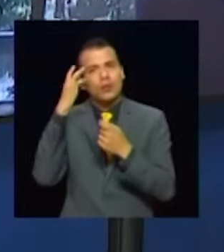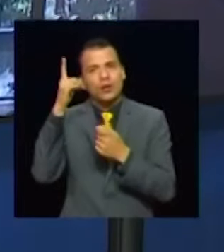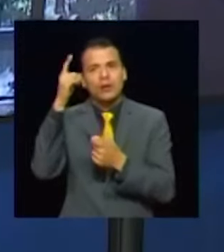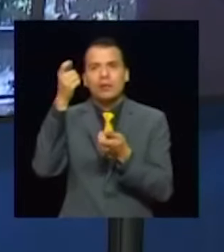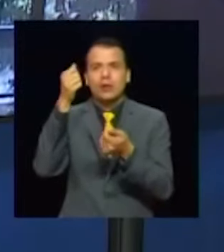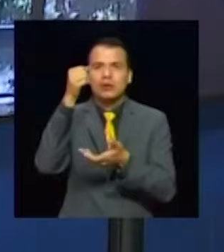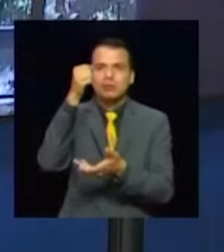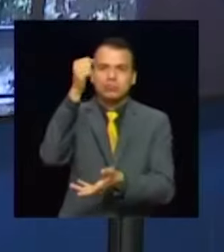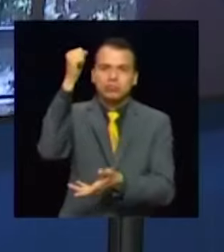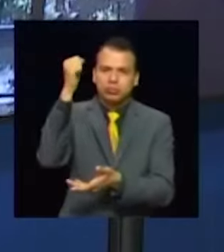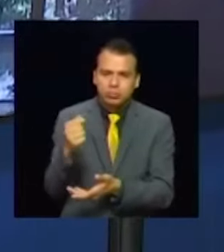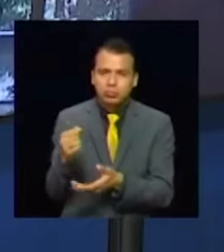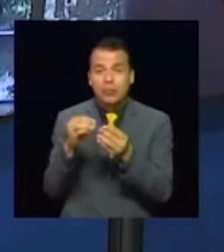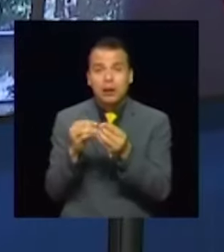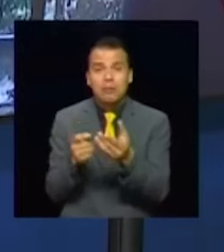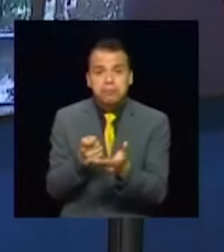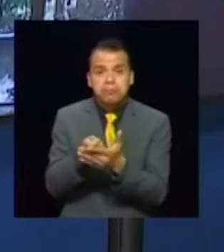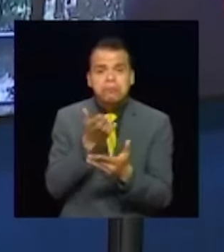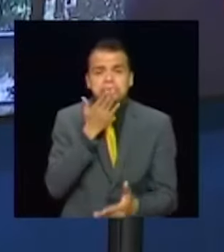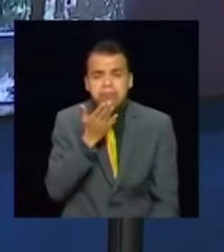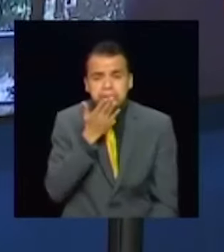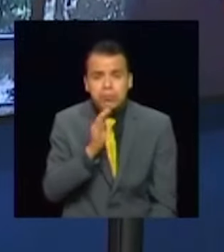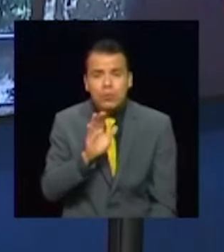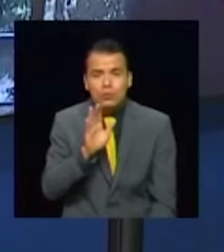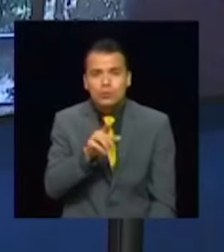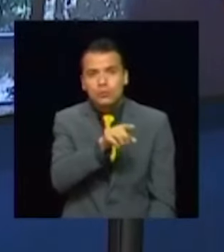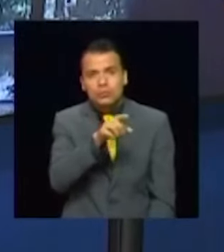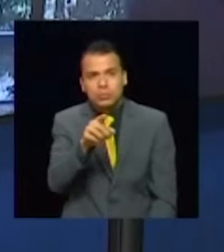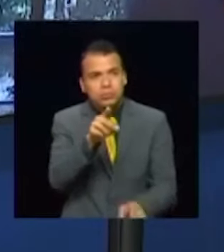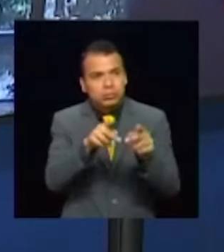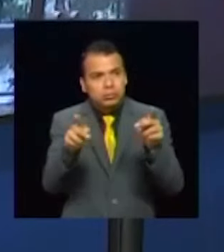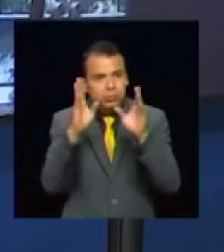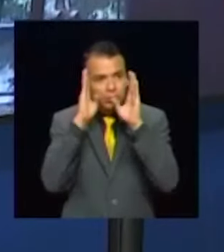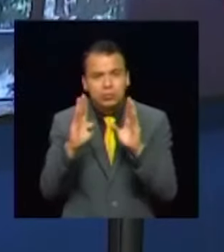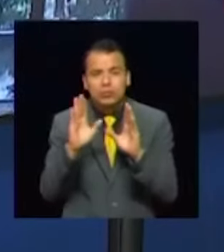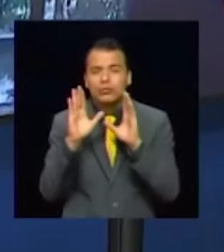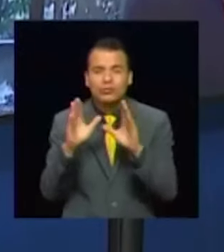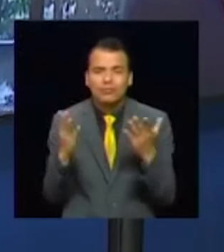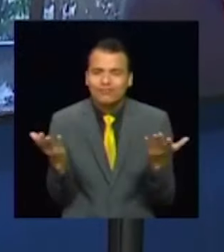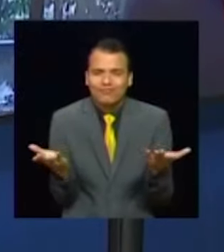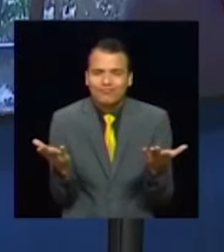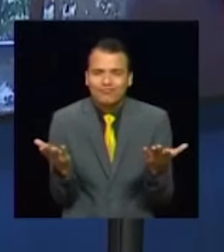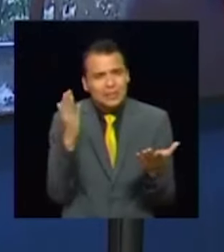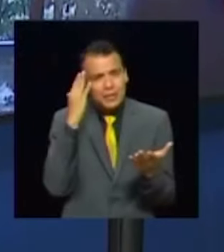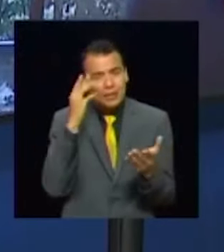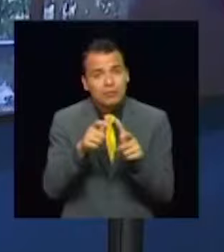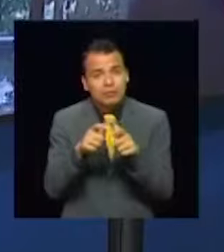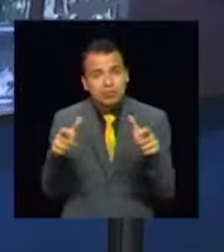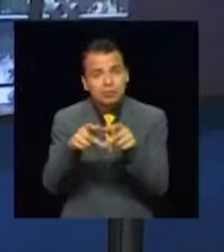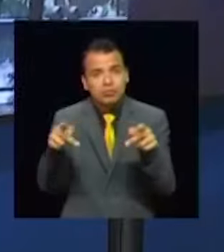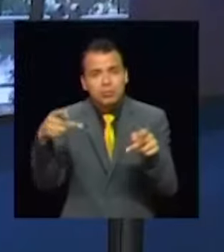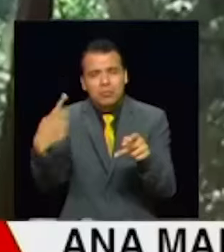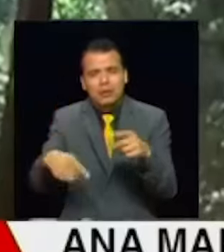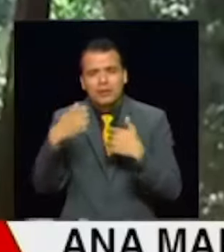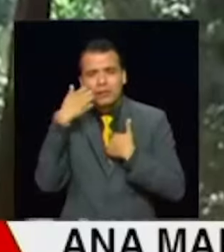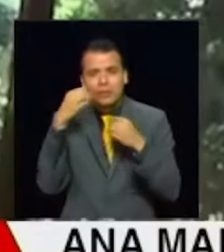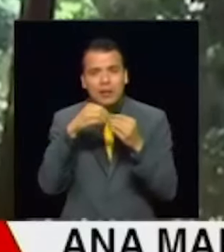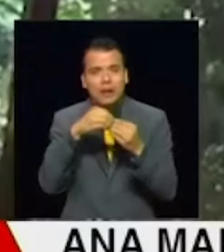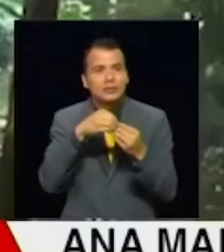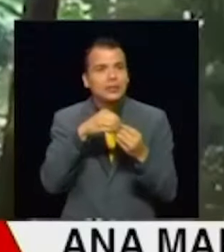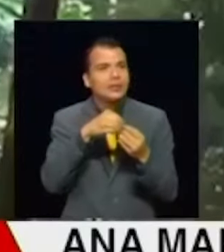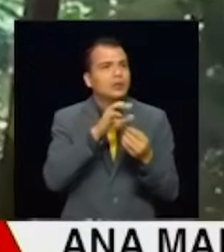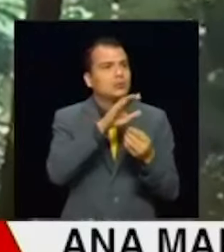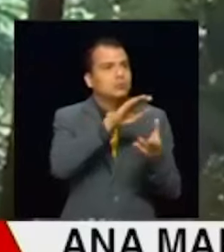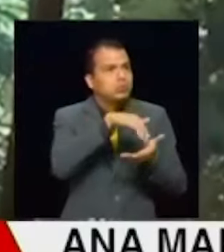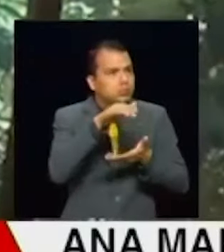estaban haciendo no eran suficientes para la siniestralidad permanente que había crecido, y además la deuda con los proveedores, ¿no?